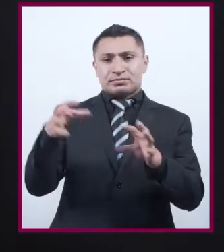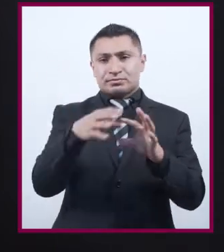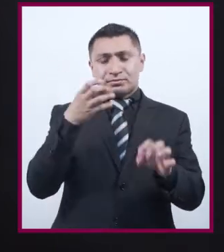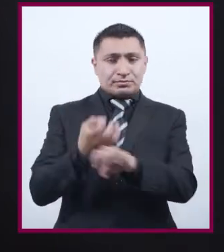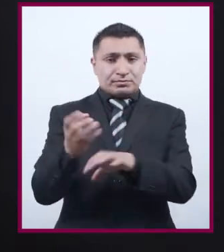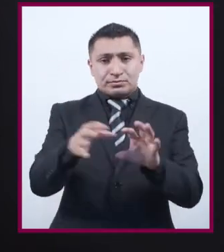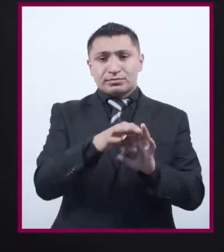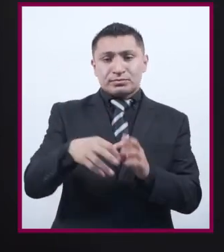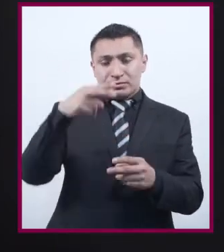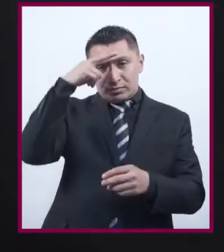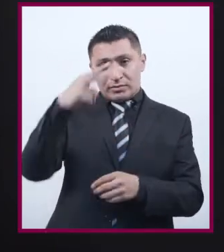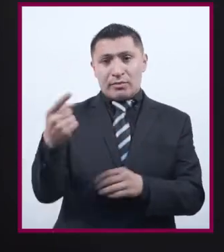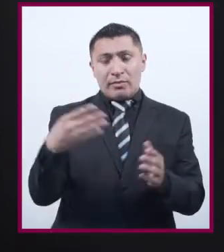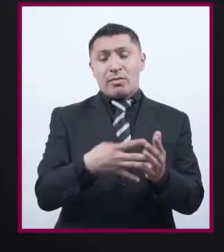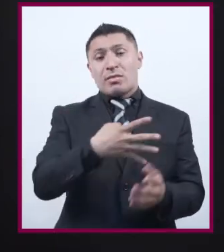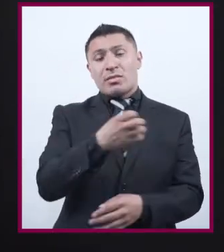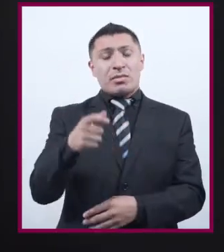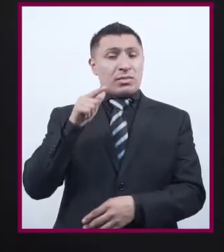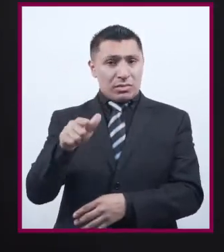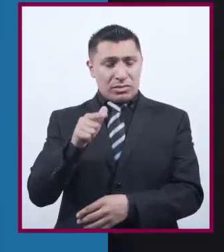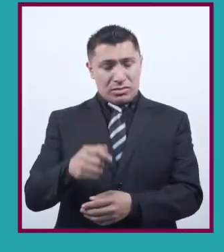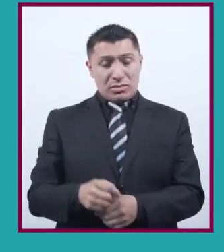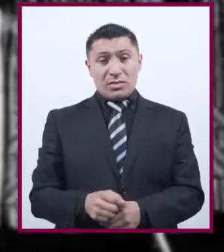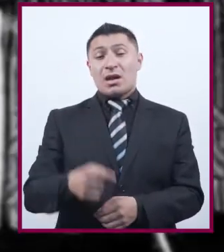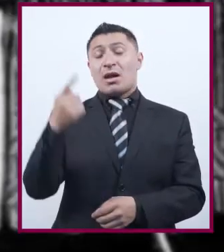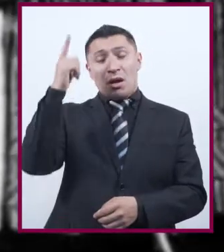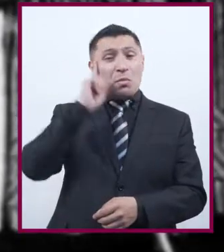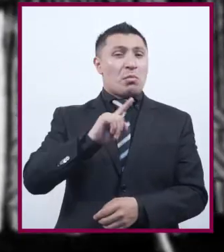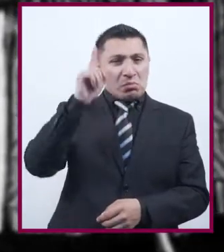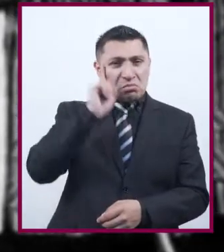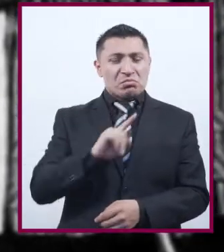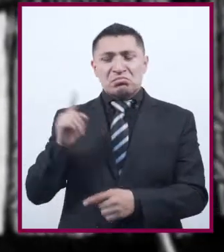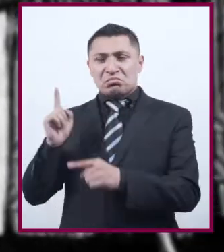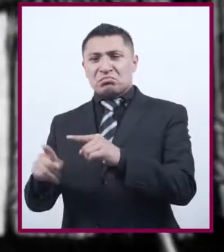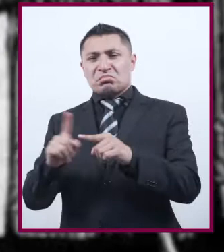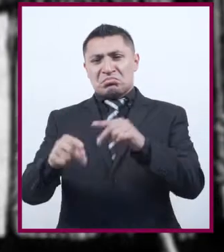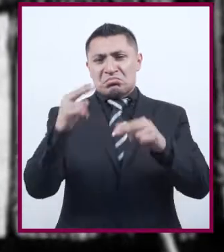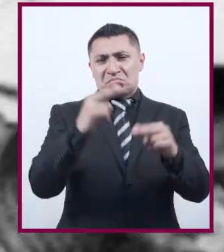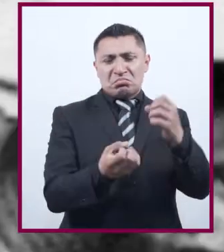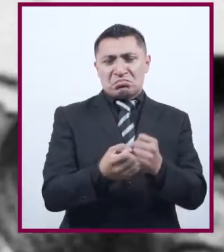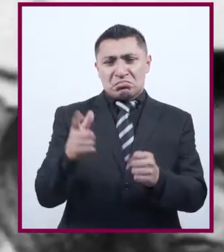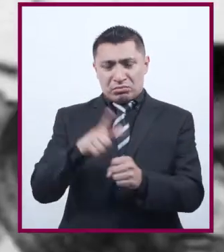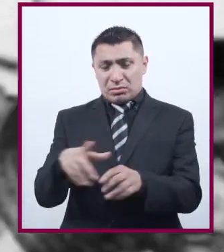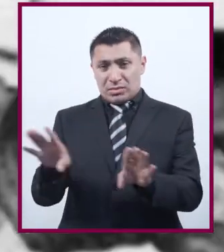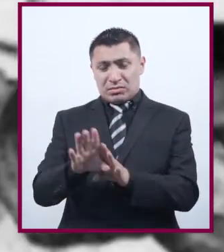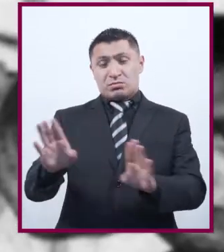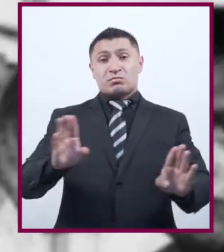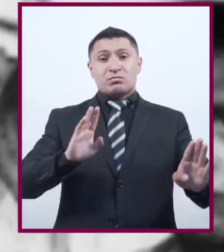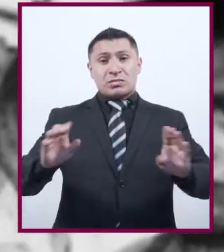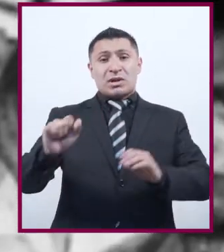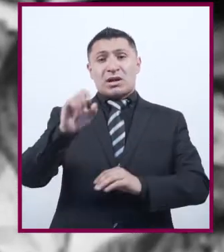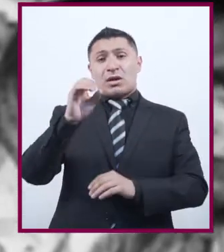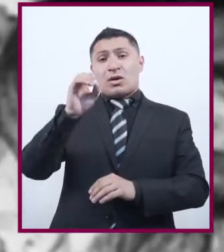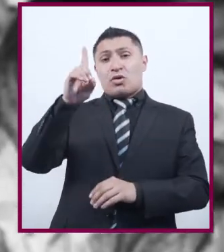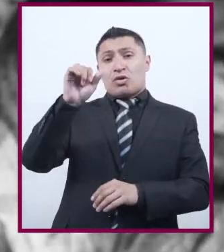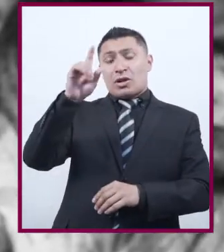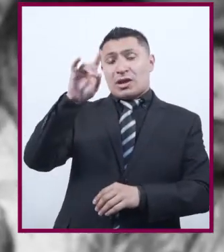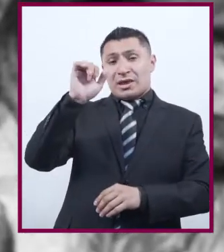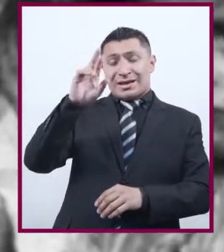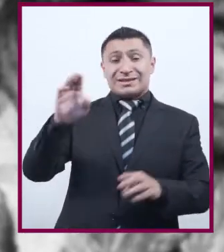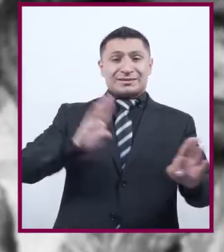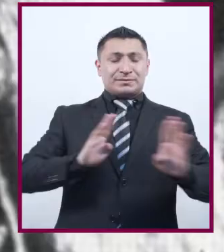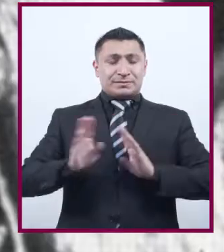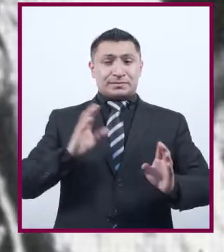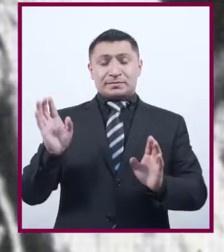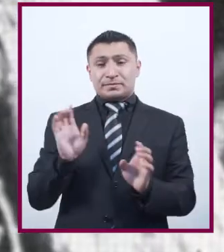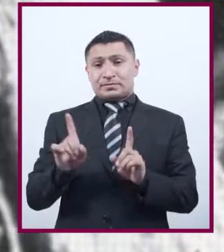los Estados Unidos Mexicanos de 1917. Mujeres de diferentes estratos sociales fueron soldaderas,